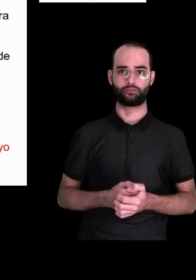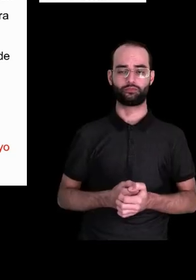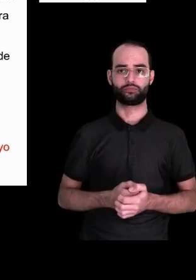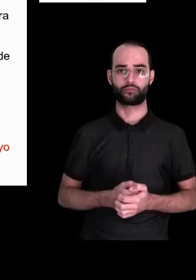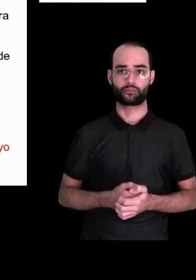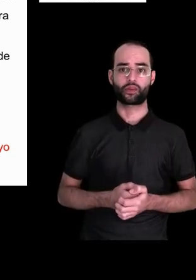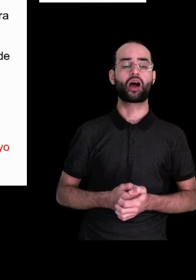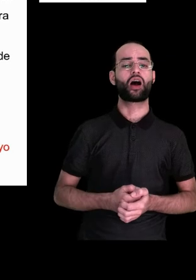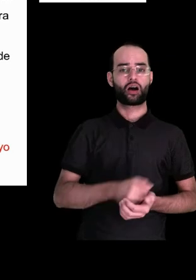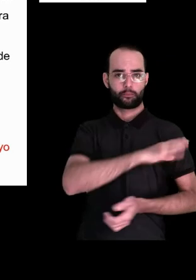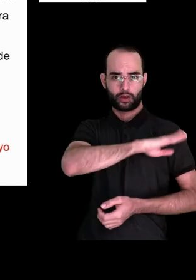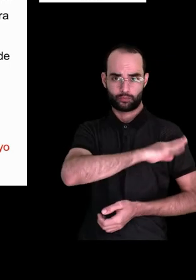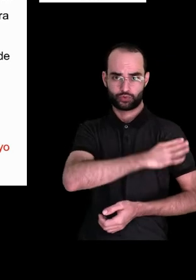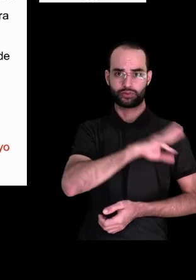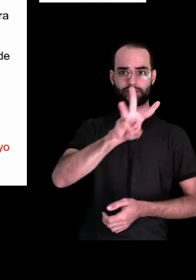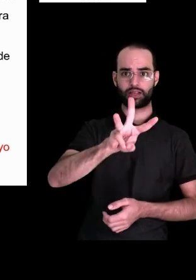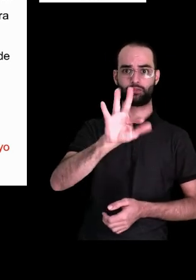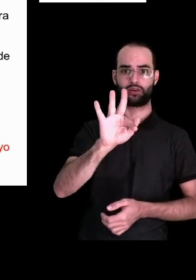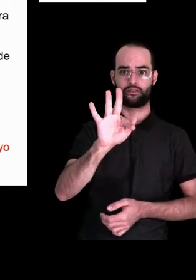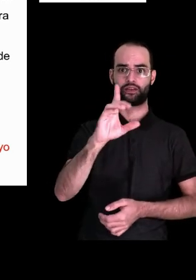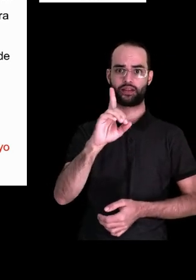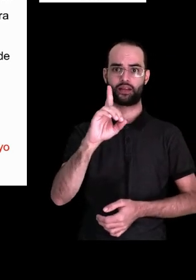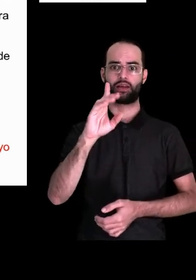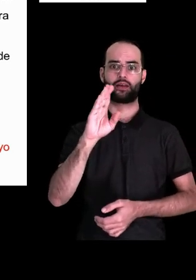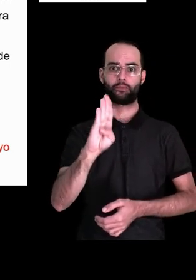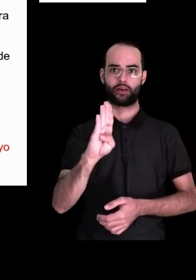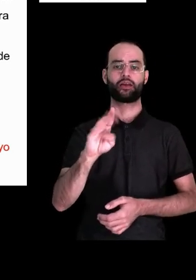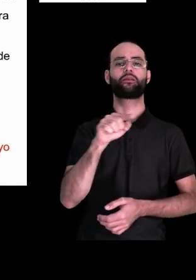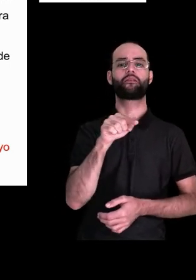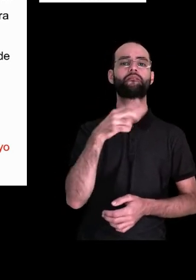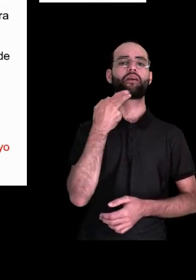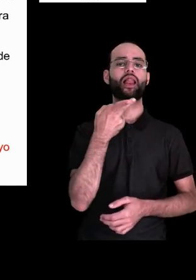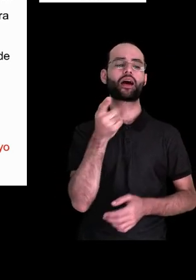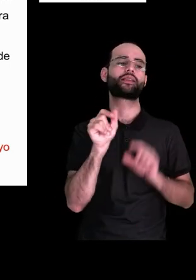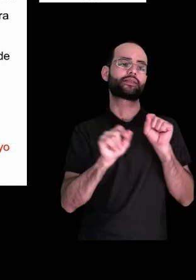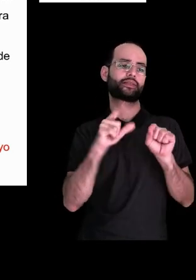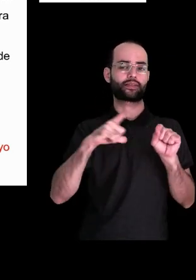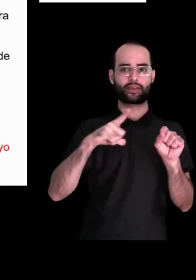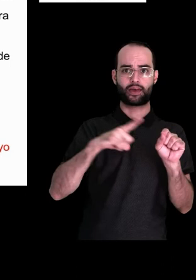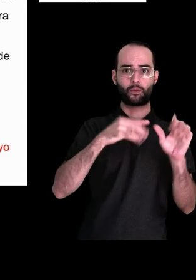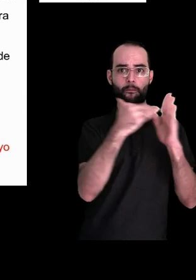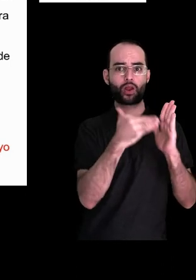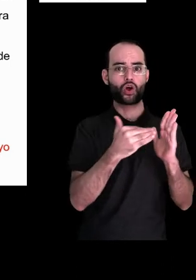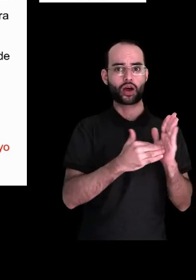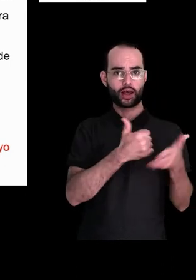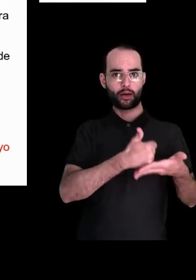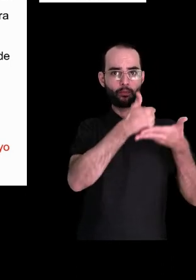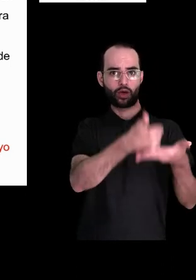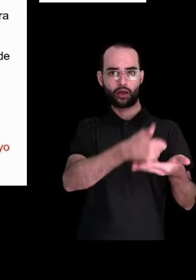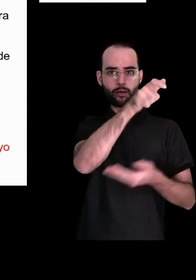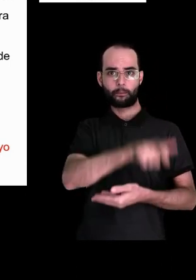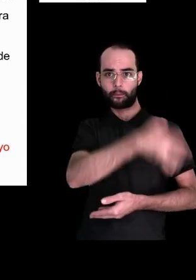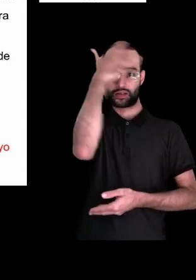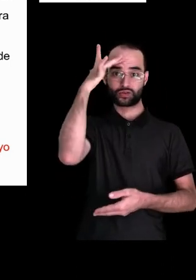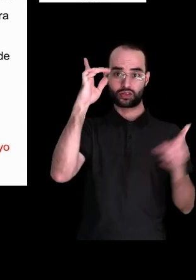una cara de un muñeco que representa a una persona. Estos círculos están unidos por líneas de colores. A la derecha